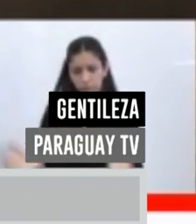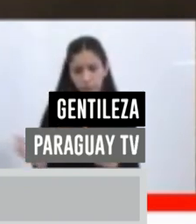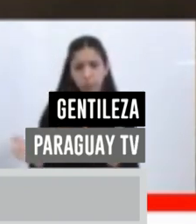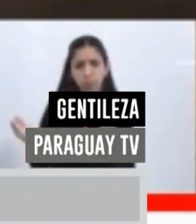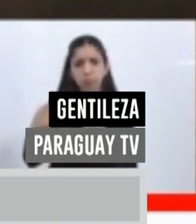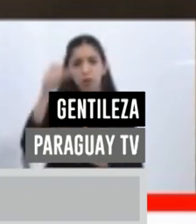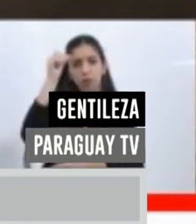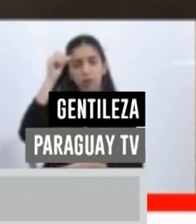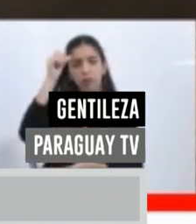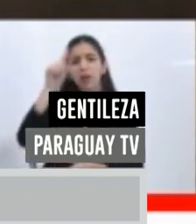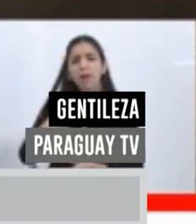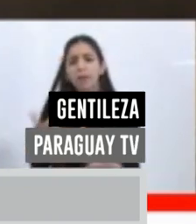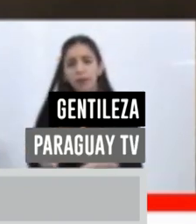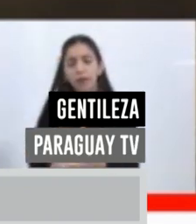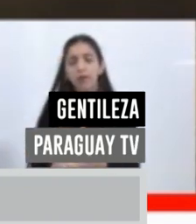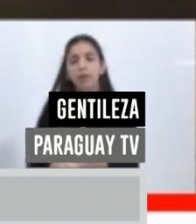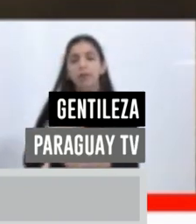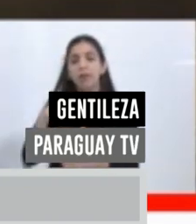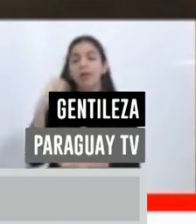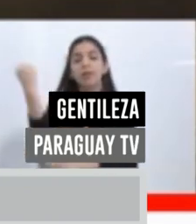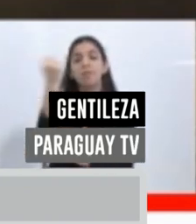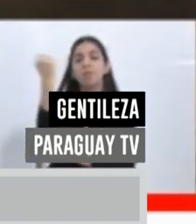y fortalecer esta gran herramienta